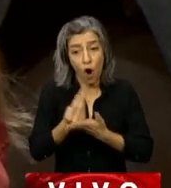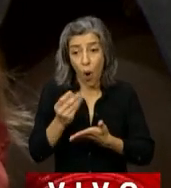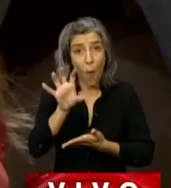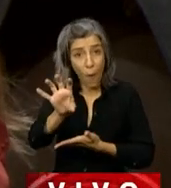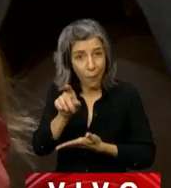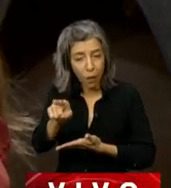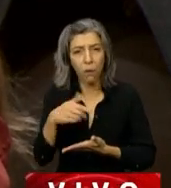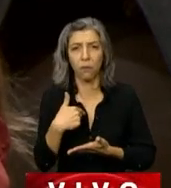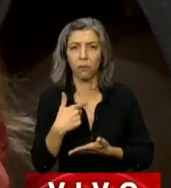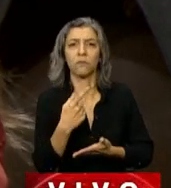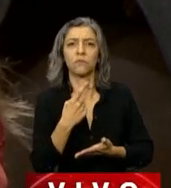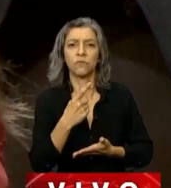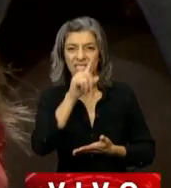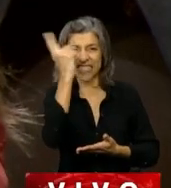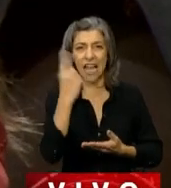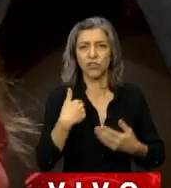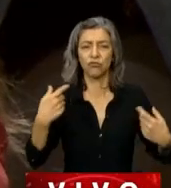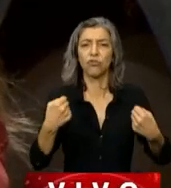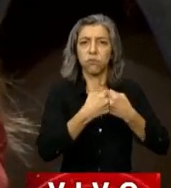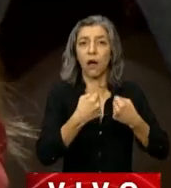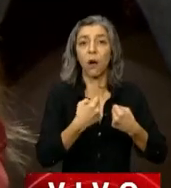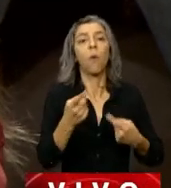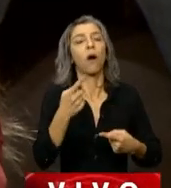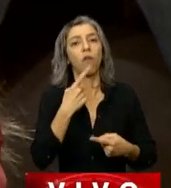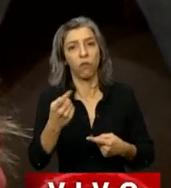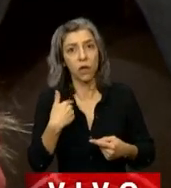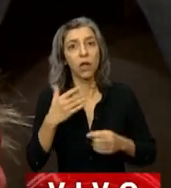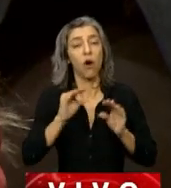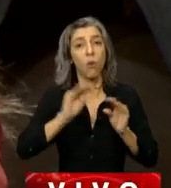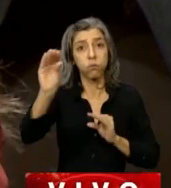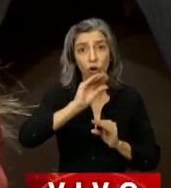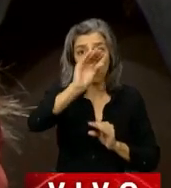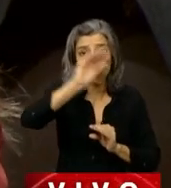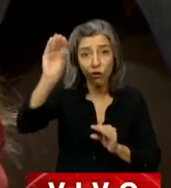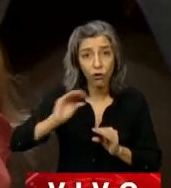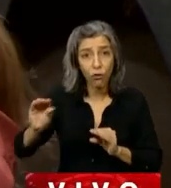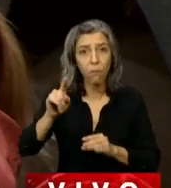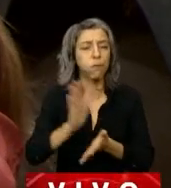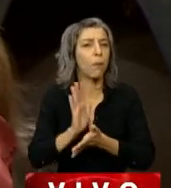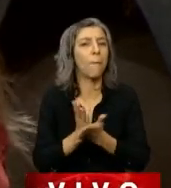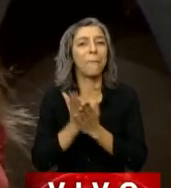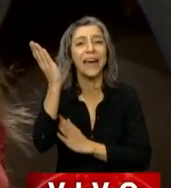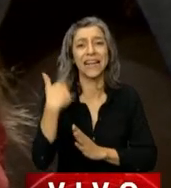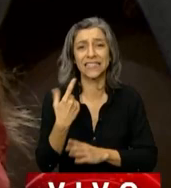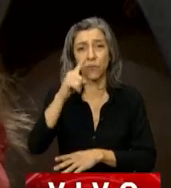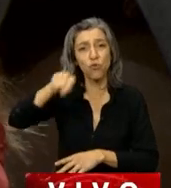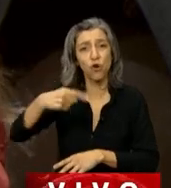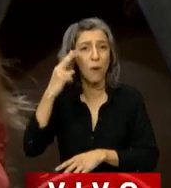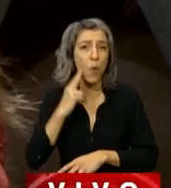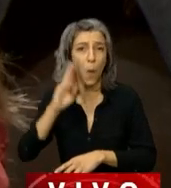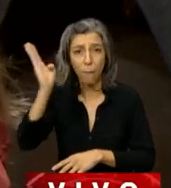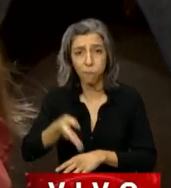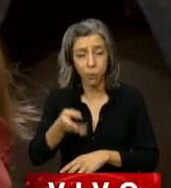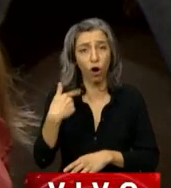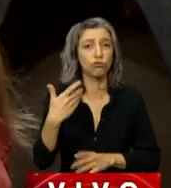la posibilidad de descontar de la coparticipación de la provincia y a perpetuidad el 1,9%